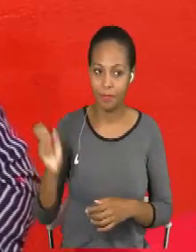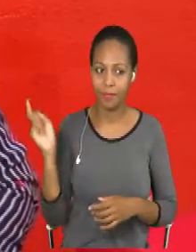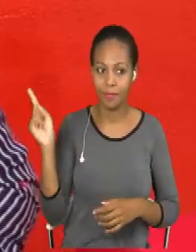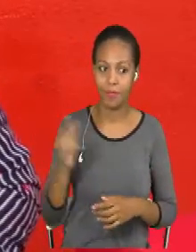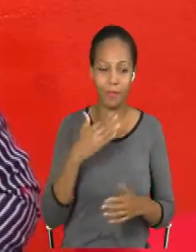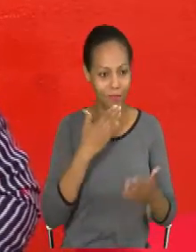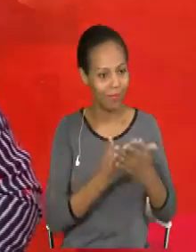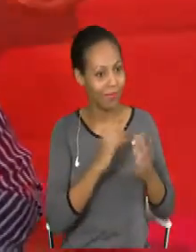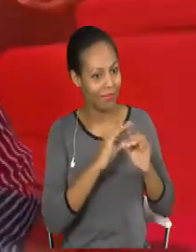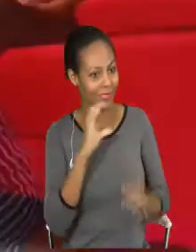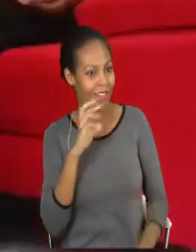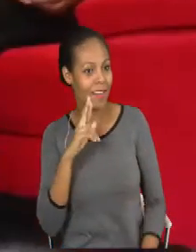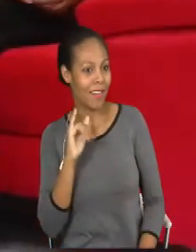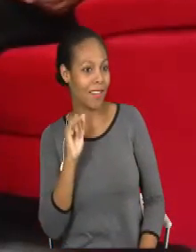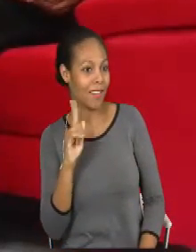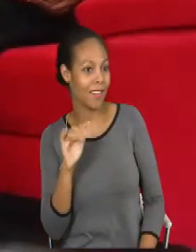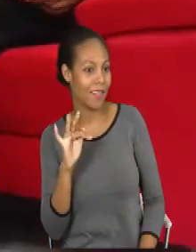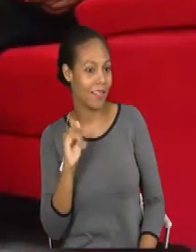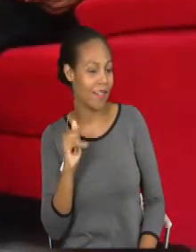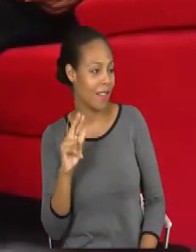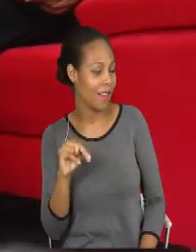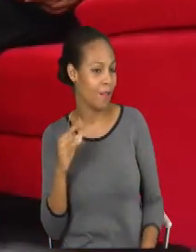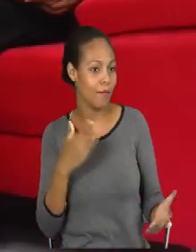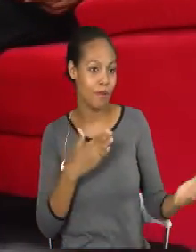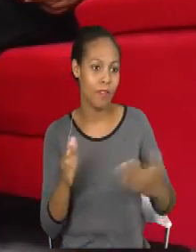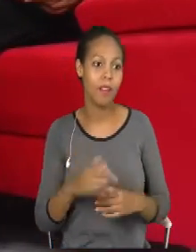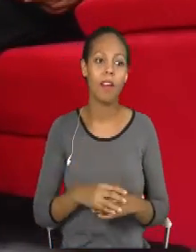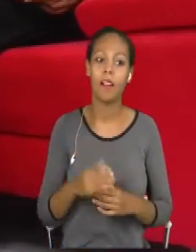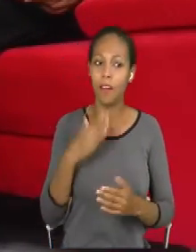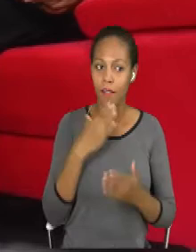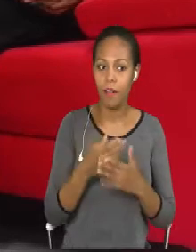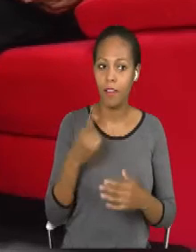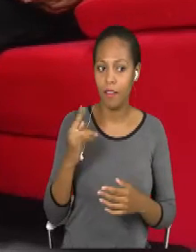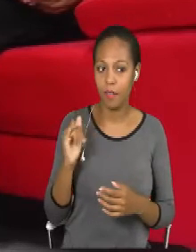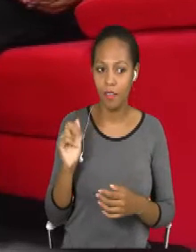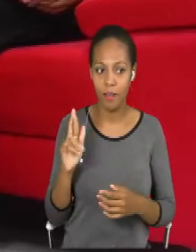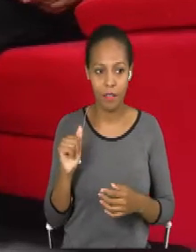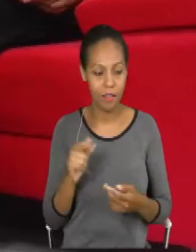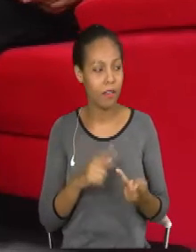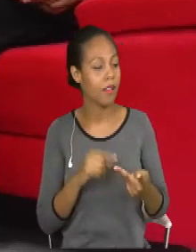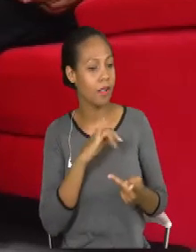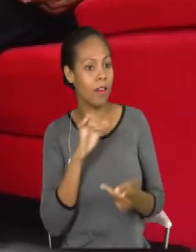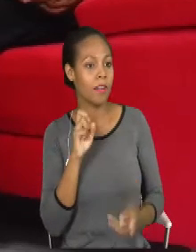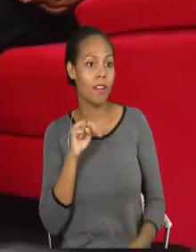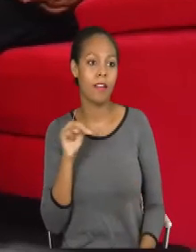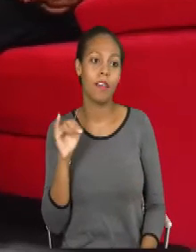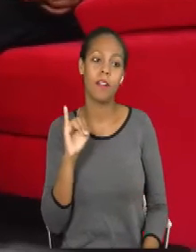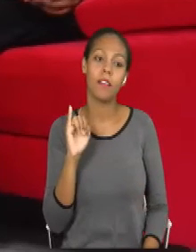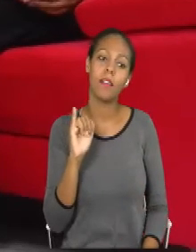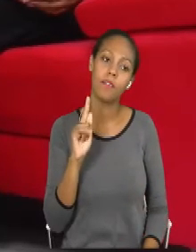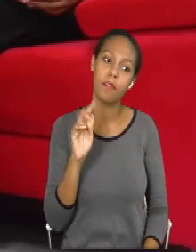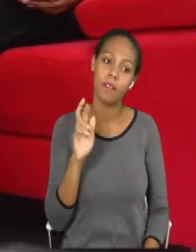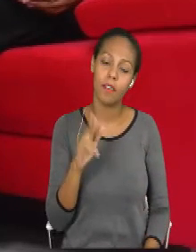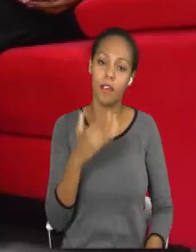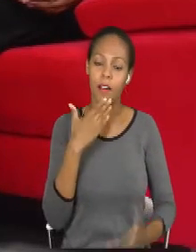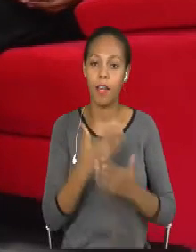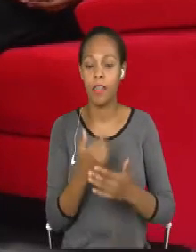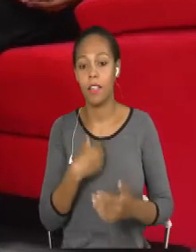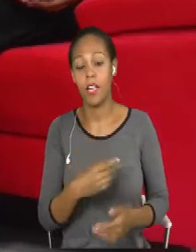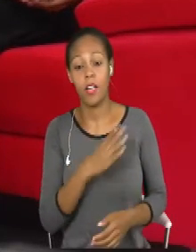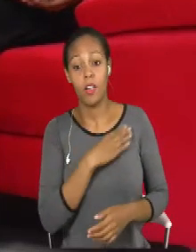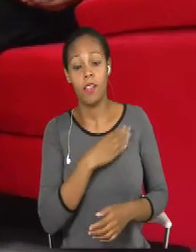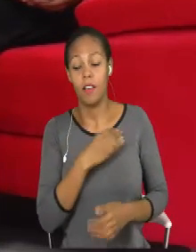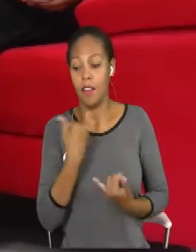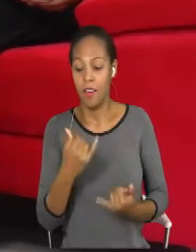días, Cristian, bienvenido a nuestro programa. Kiara, muchísimas gracias por abrirme este espacio. Jennifer, muchísimas gracias y no, afortunado de estar